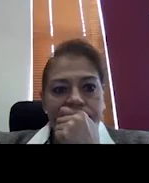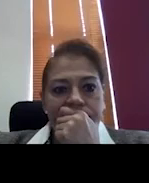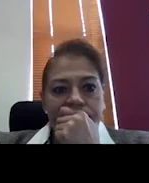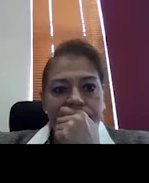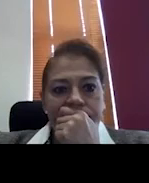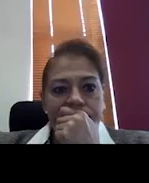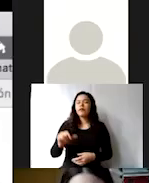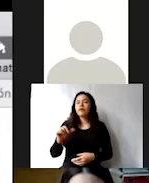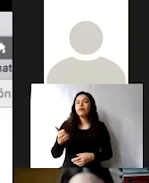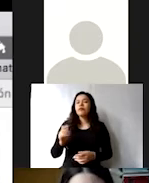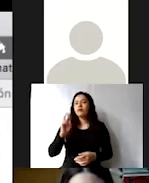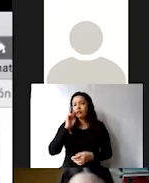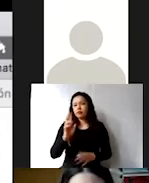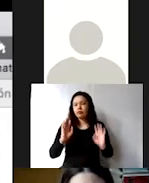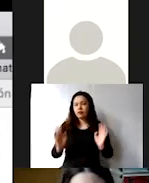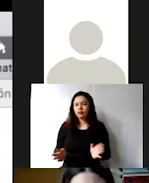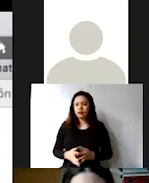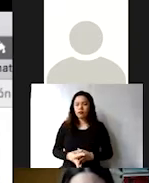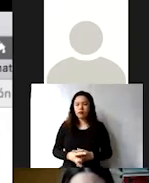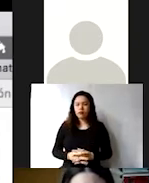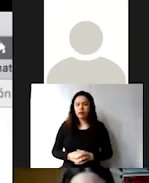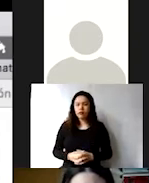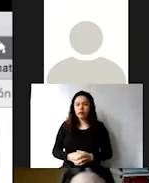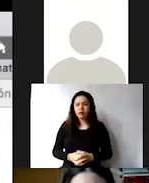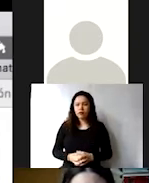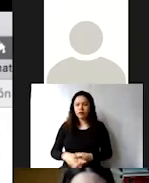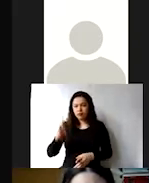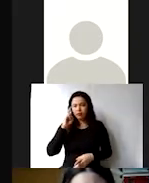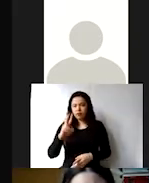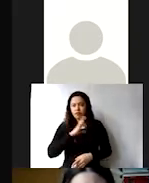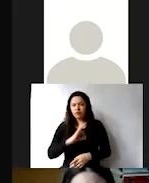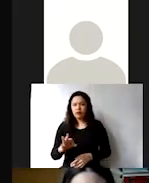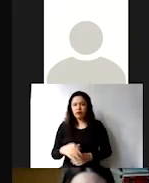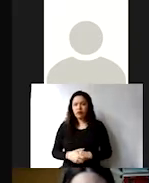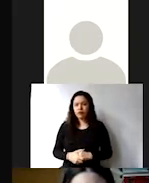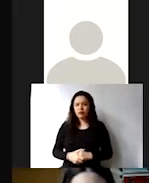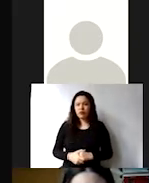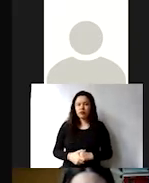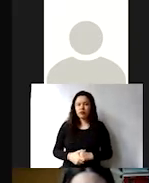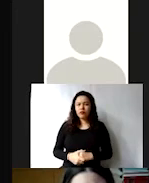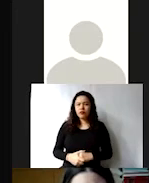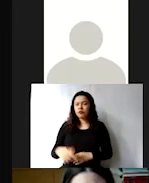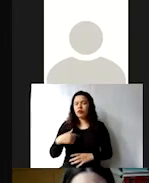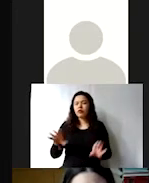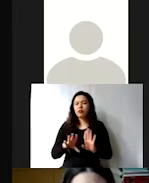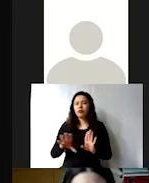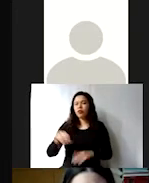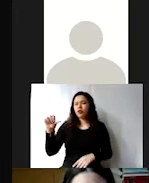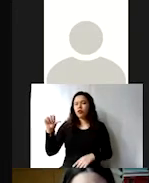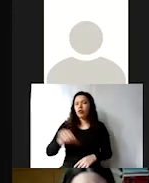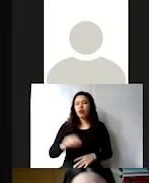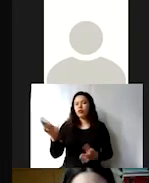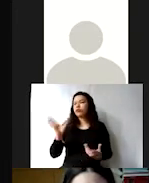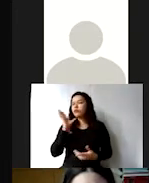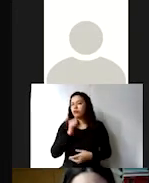ahí ya sí la pueden ver, porque no sé por qué no quiere el día de hoy